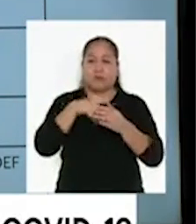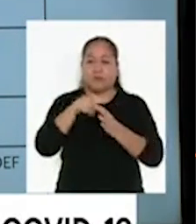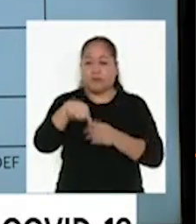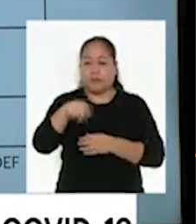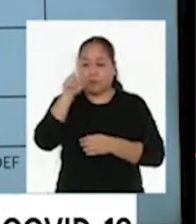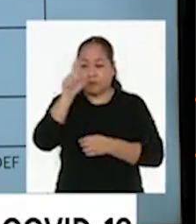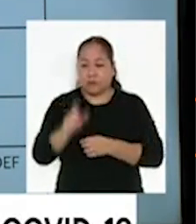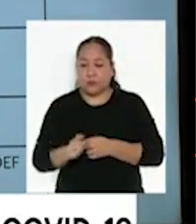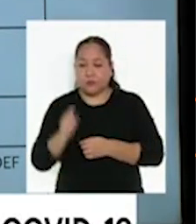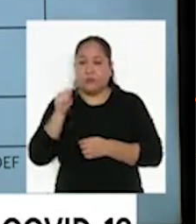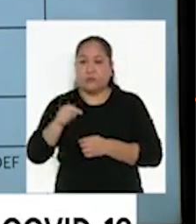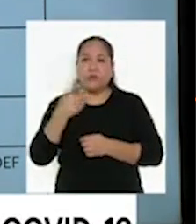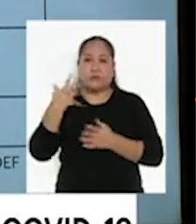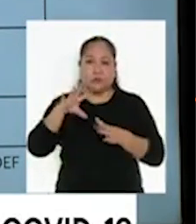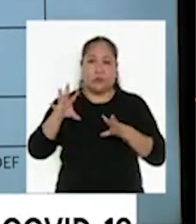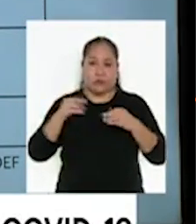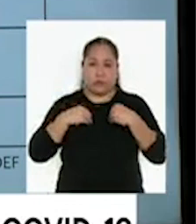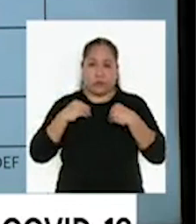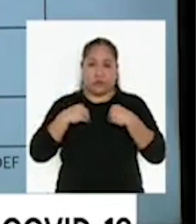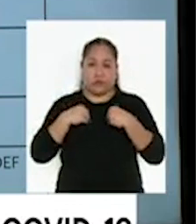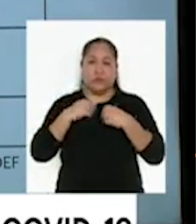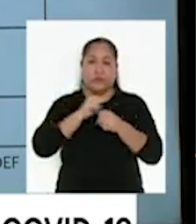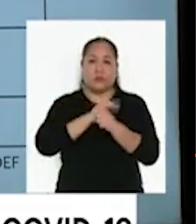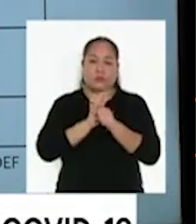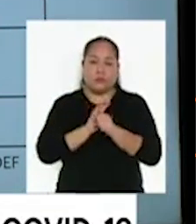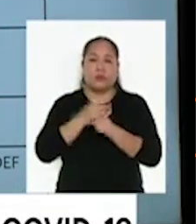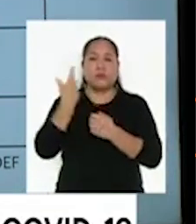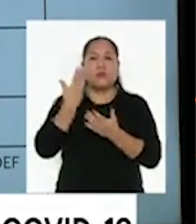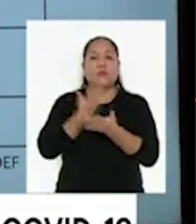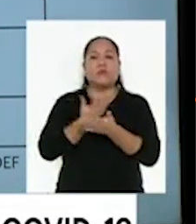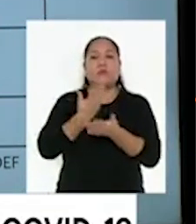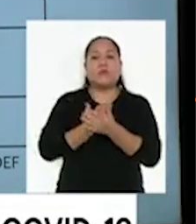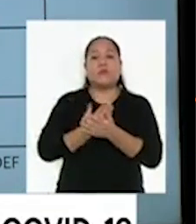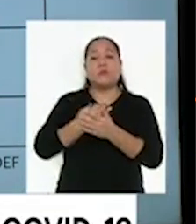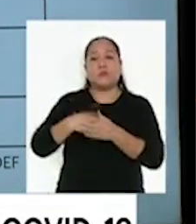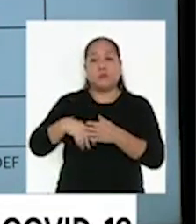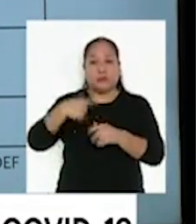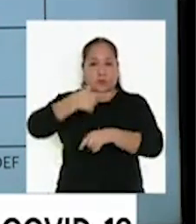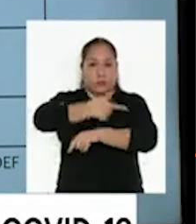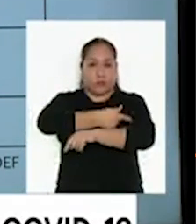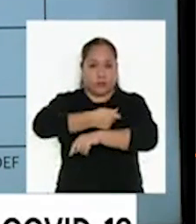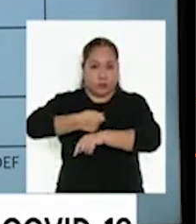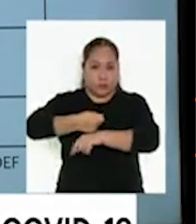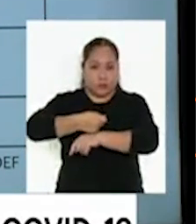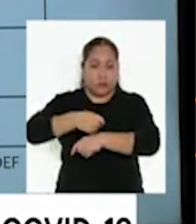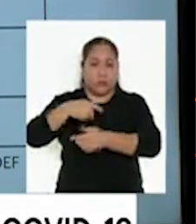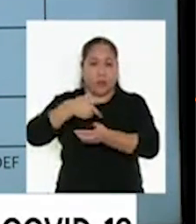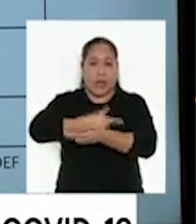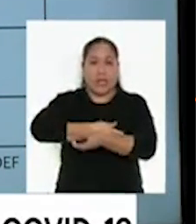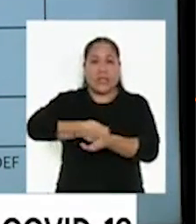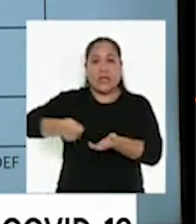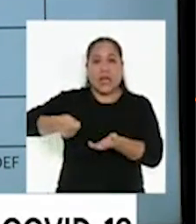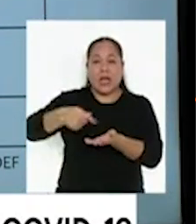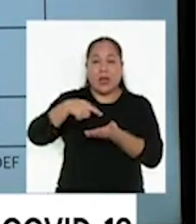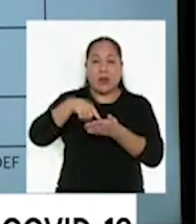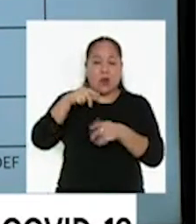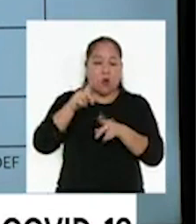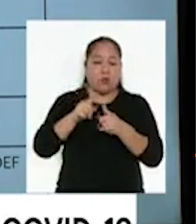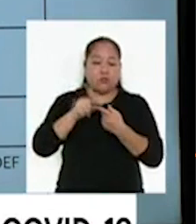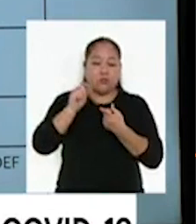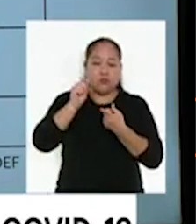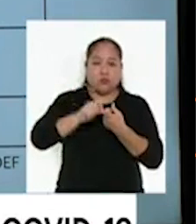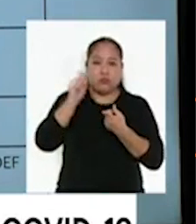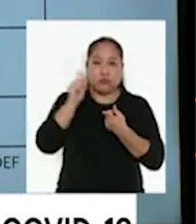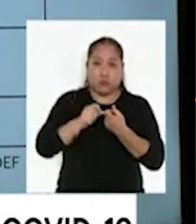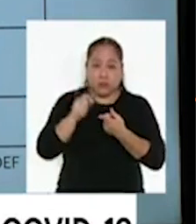persona que tenía un caso de COVID confirmado con una prueba molecular PCR o una prueba de antígeno. En este caso, estamos considerando